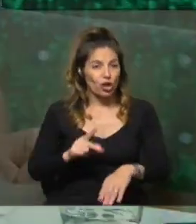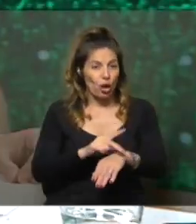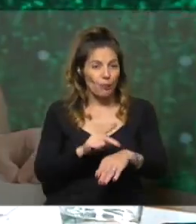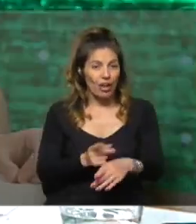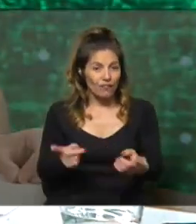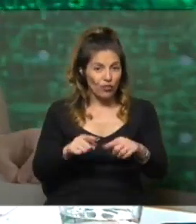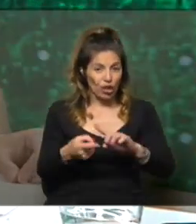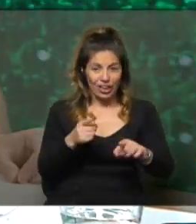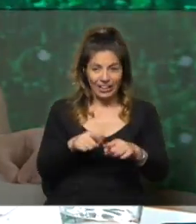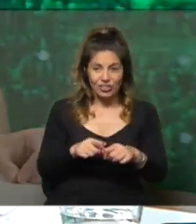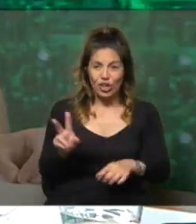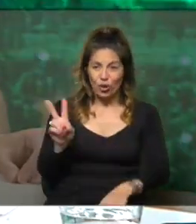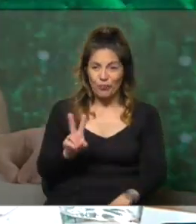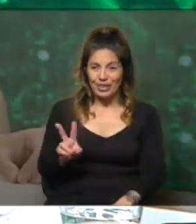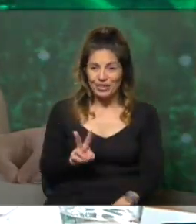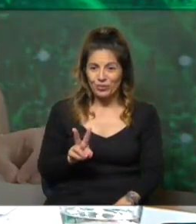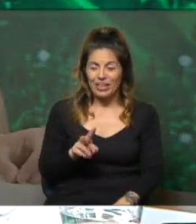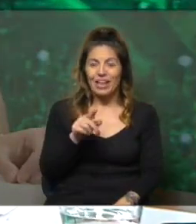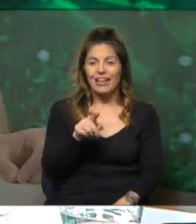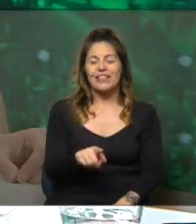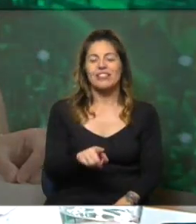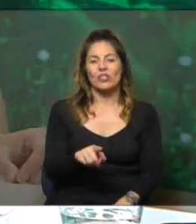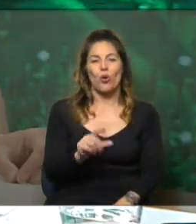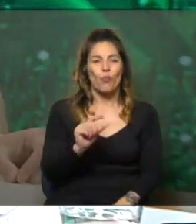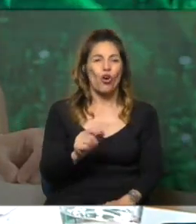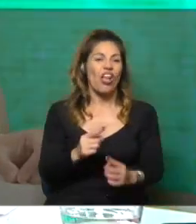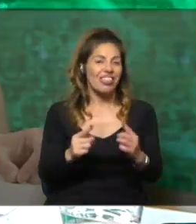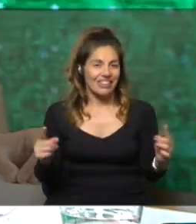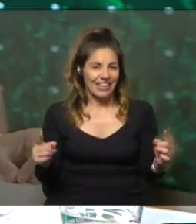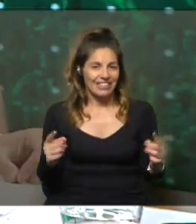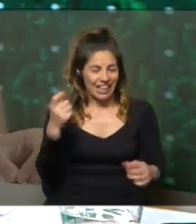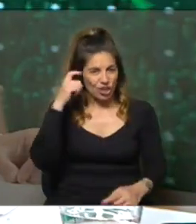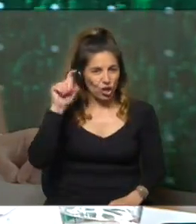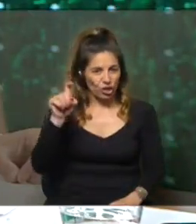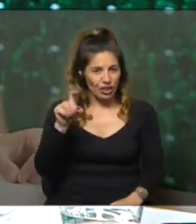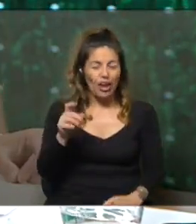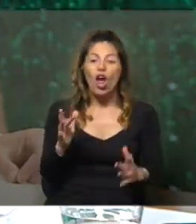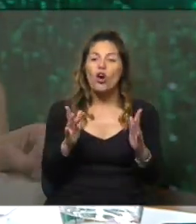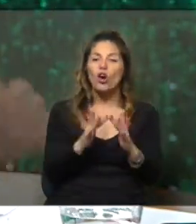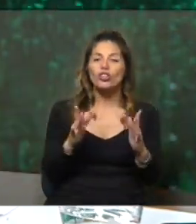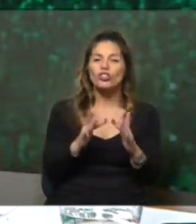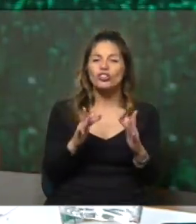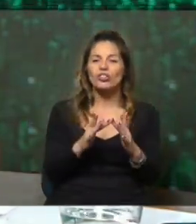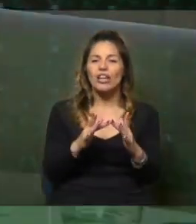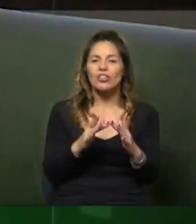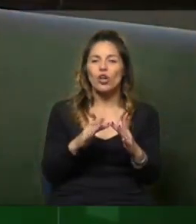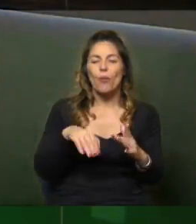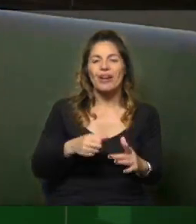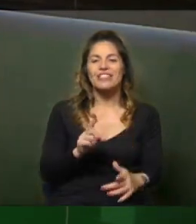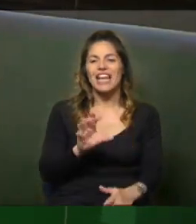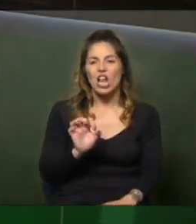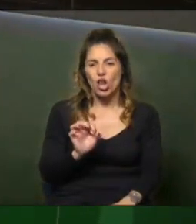Venezuela justamente en eso que tiene un poco de de distancia incluso ideológica vamos a tomar contacto con Marcelo Montes